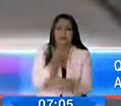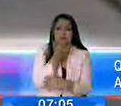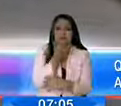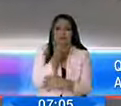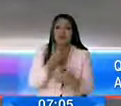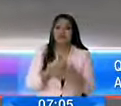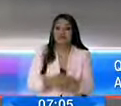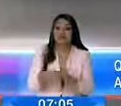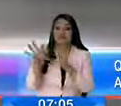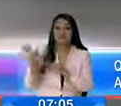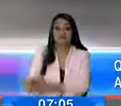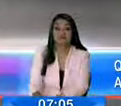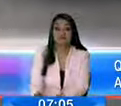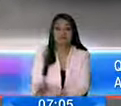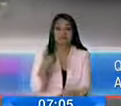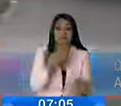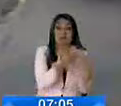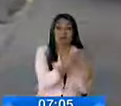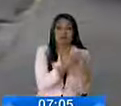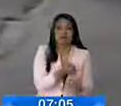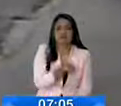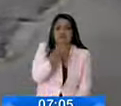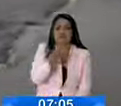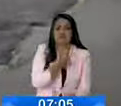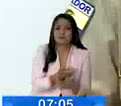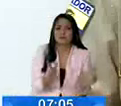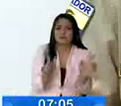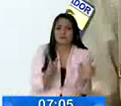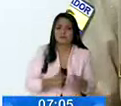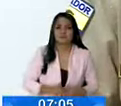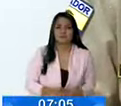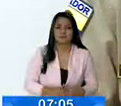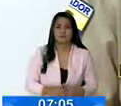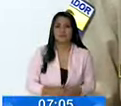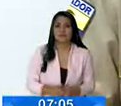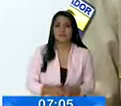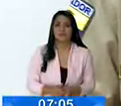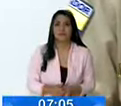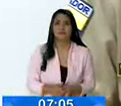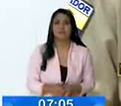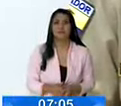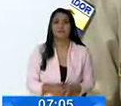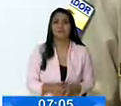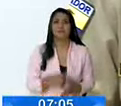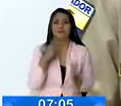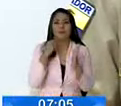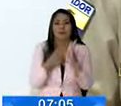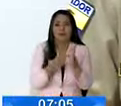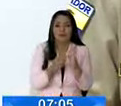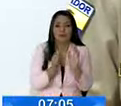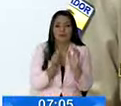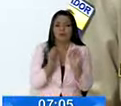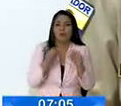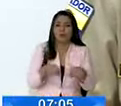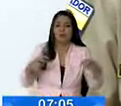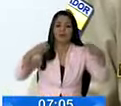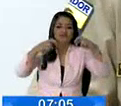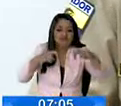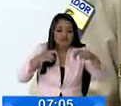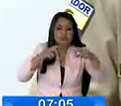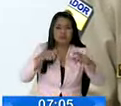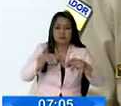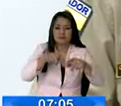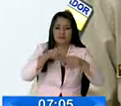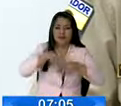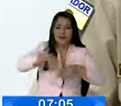demoran en capturarlo que el individuo en recuperar su libertad. Como son delitos que pueden llegar a conciliación en la